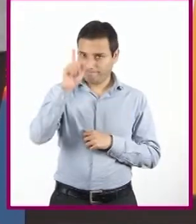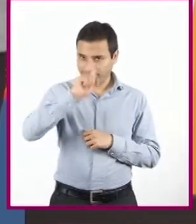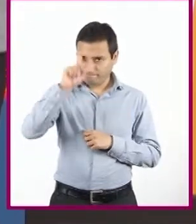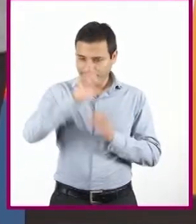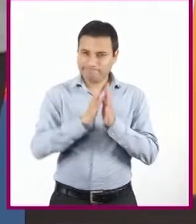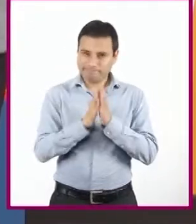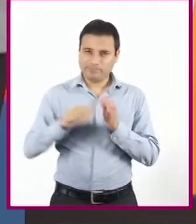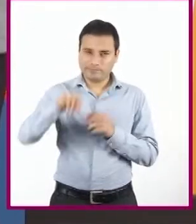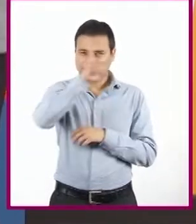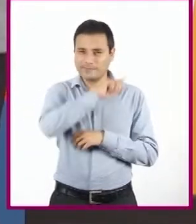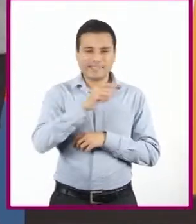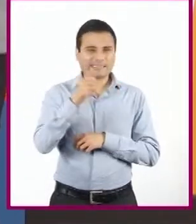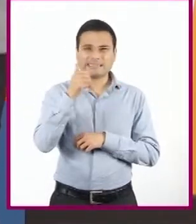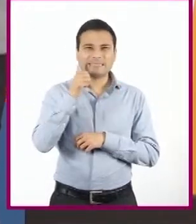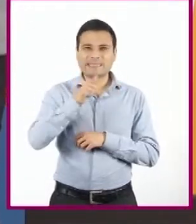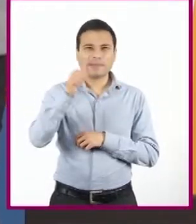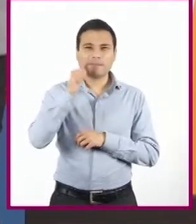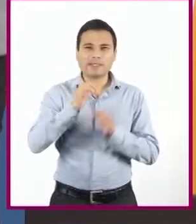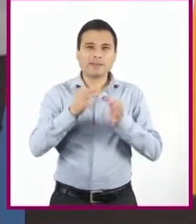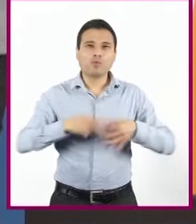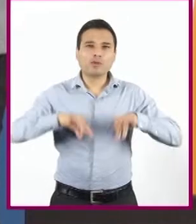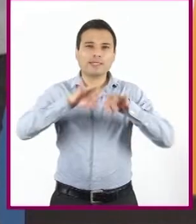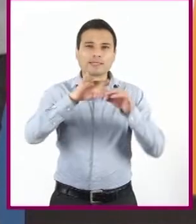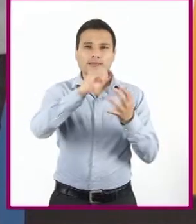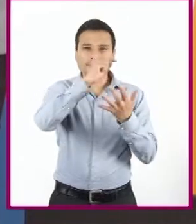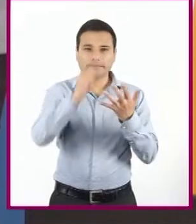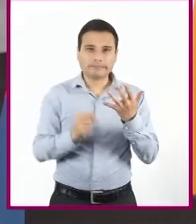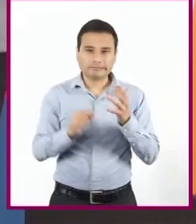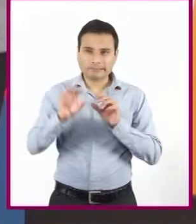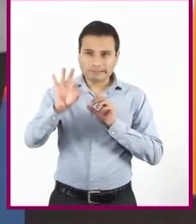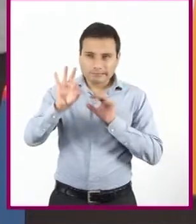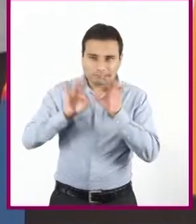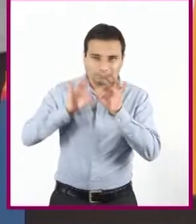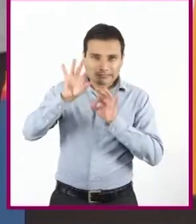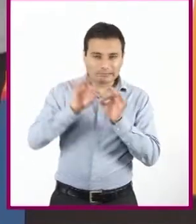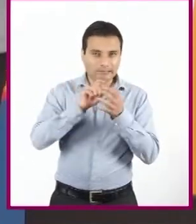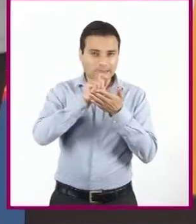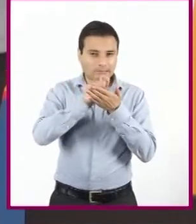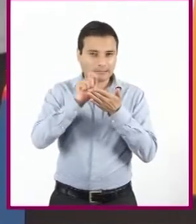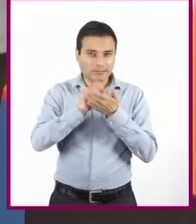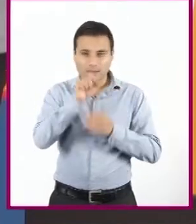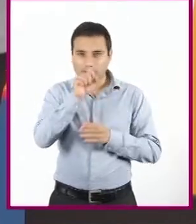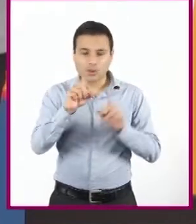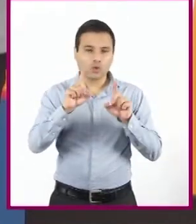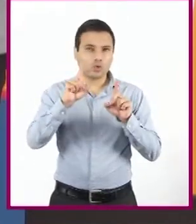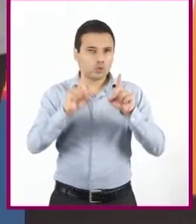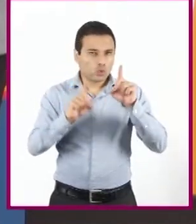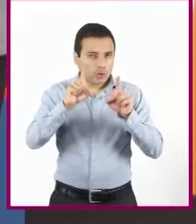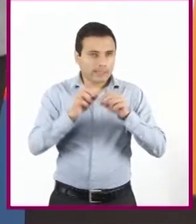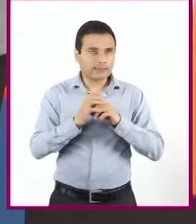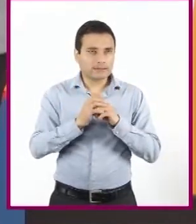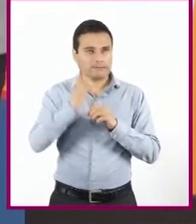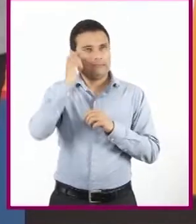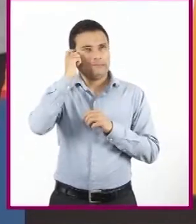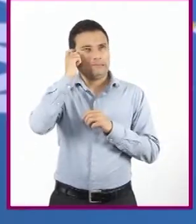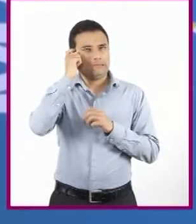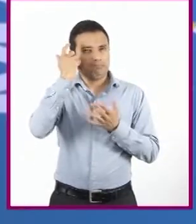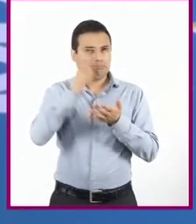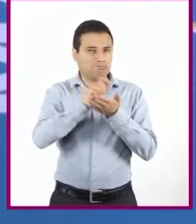anotaciones de los aspectos que consideren importantes, así como de las dudas que les puedan surgir a lo largo de la